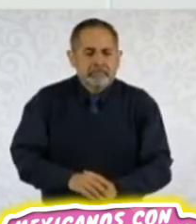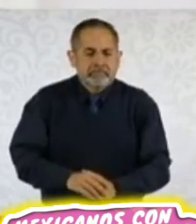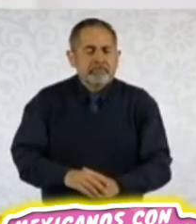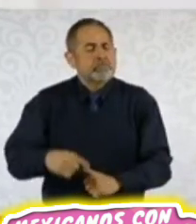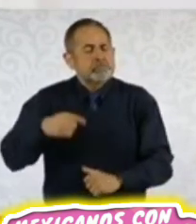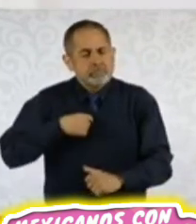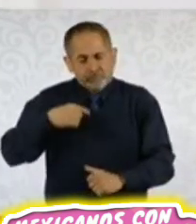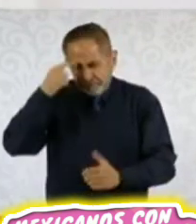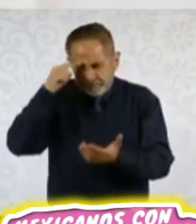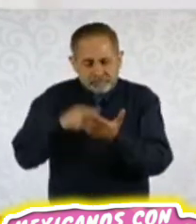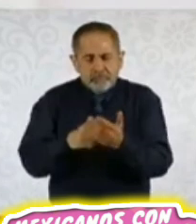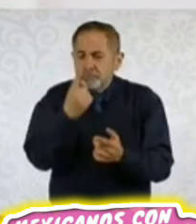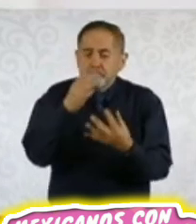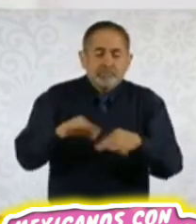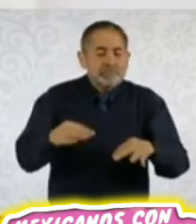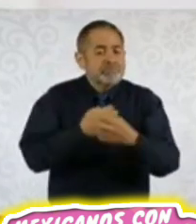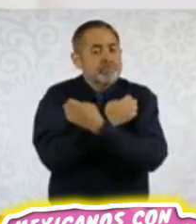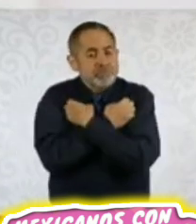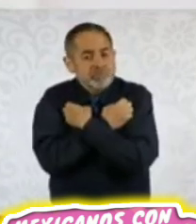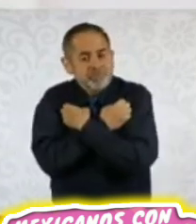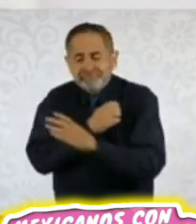Yo siempre creo en la educación,